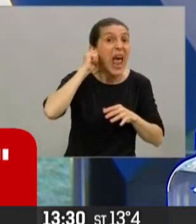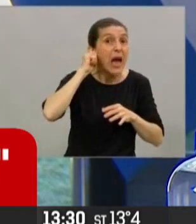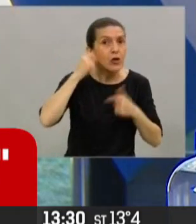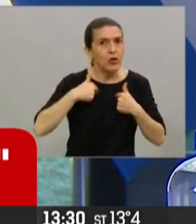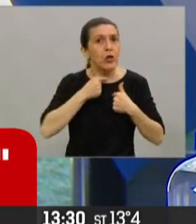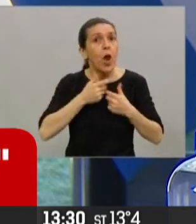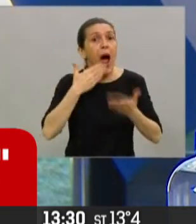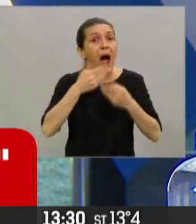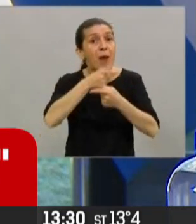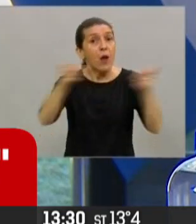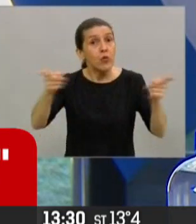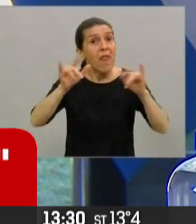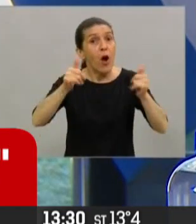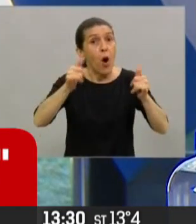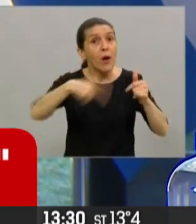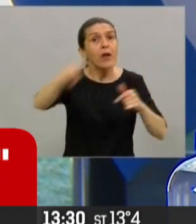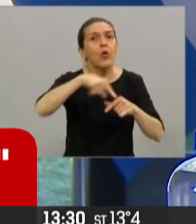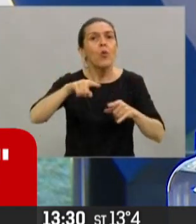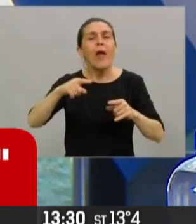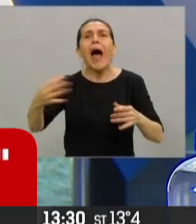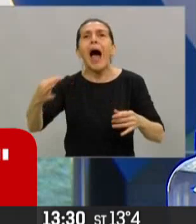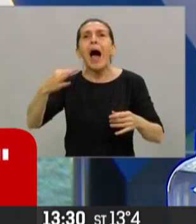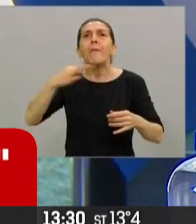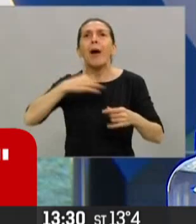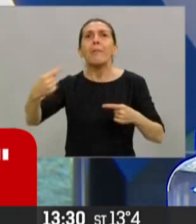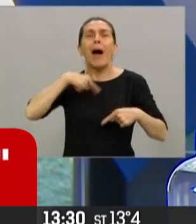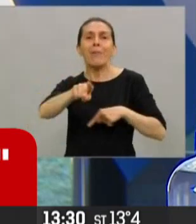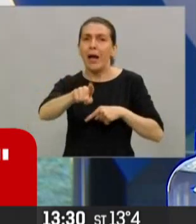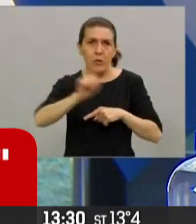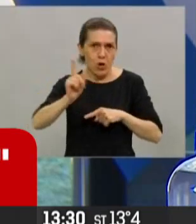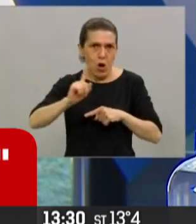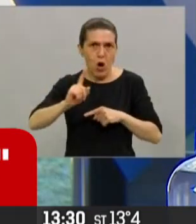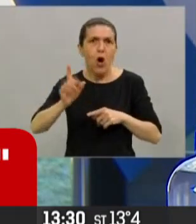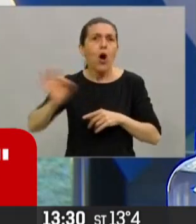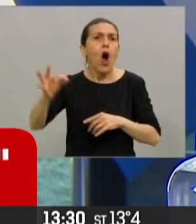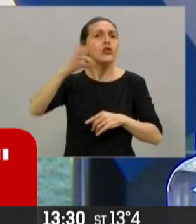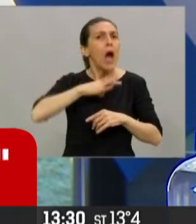No son inmunes. El contagio puede llegarnos a todos.